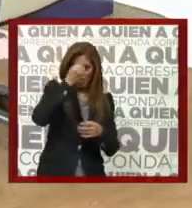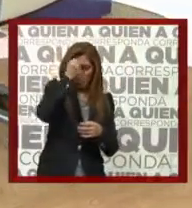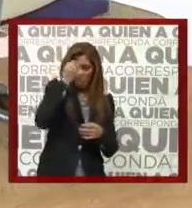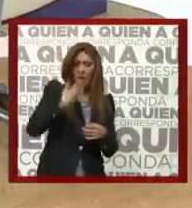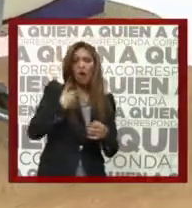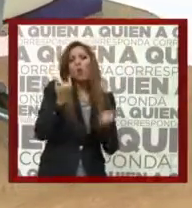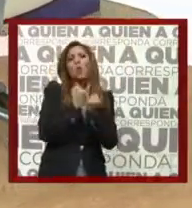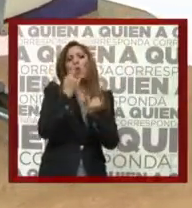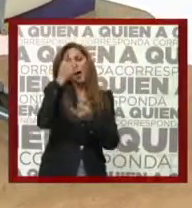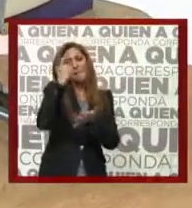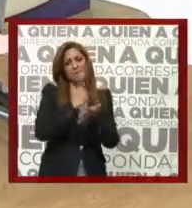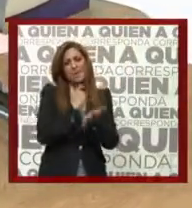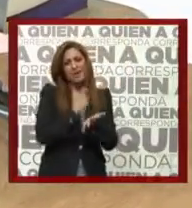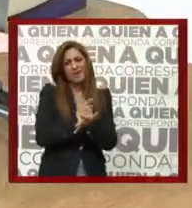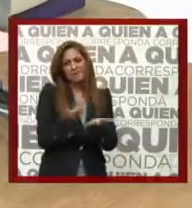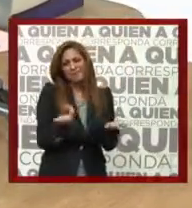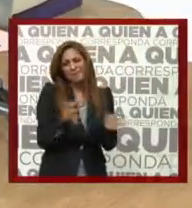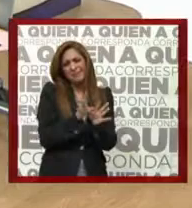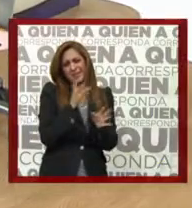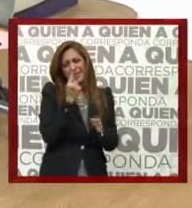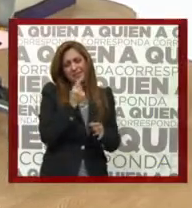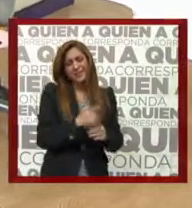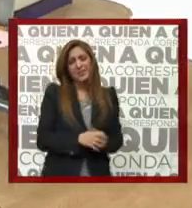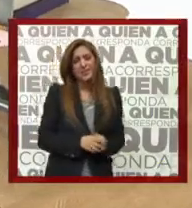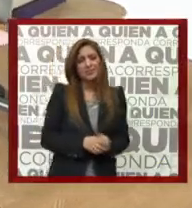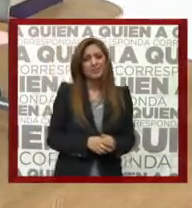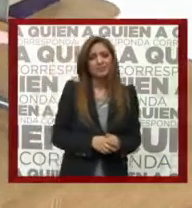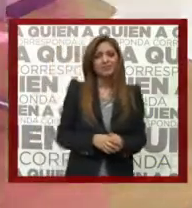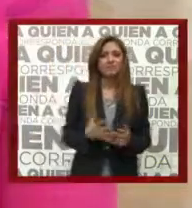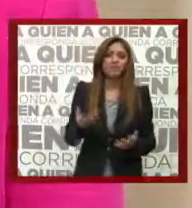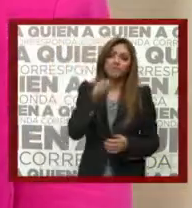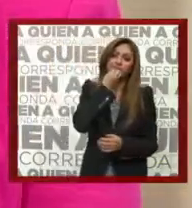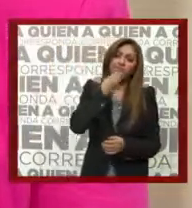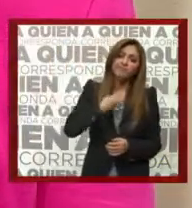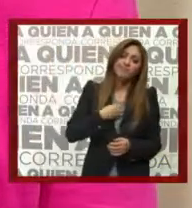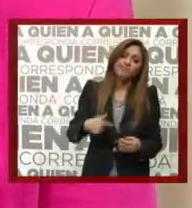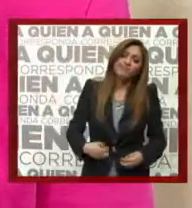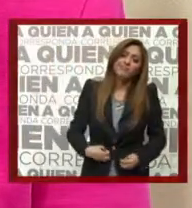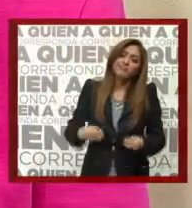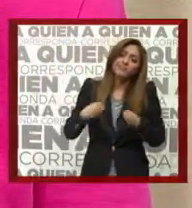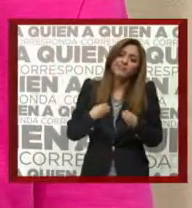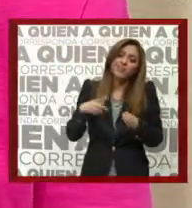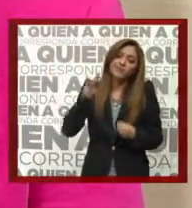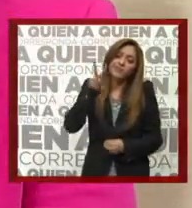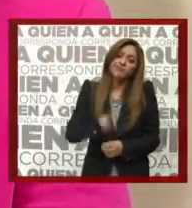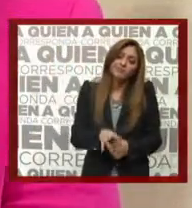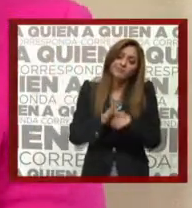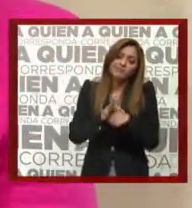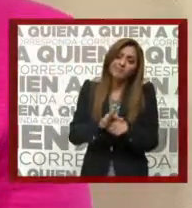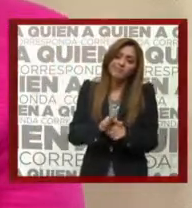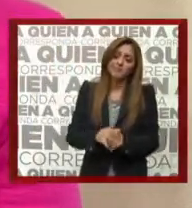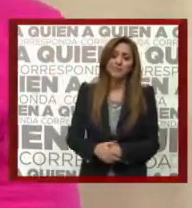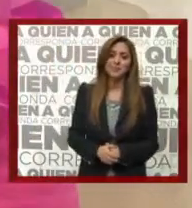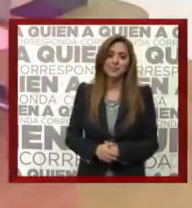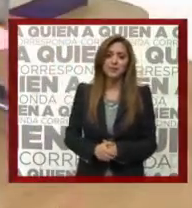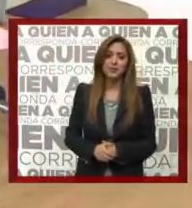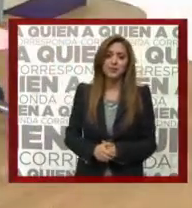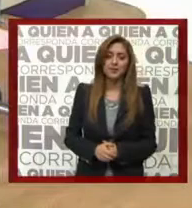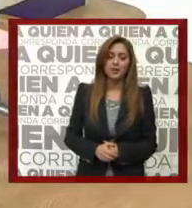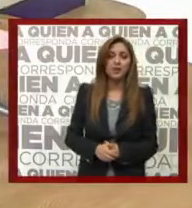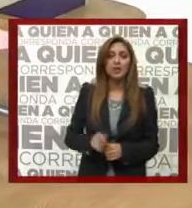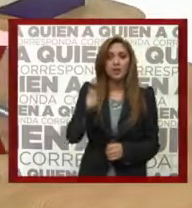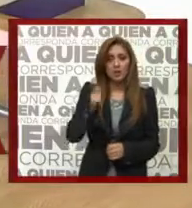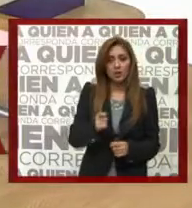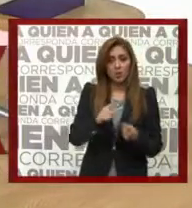como de novela eso. Desgraciadamente es de la vida real. Sí, las novelas se inspiran en... Entonces, aquí la situación es